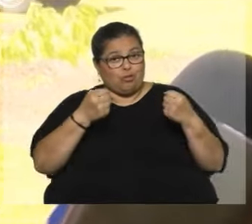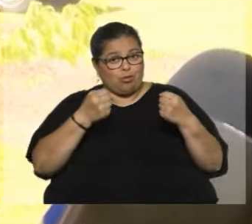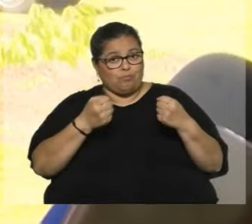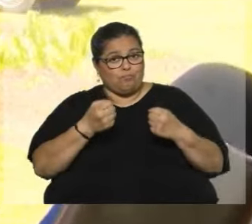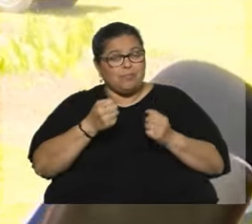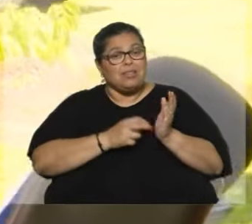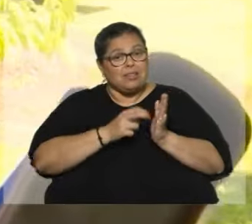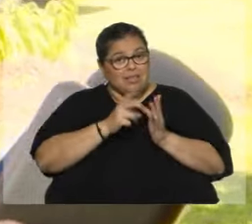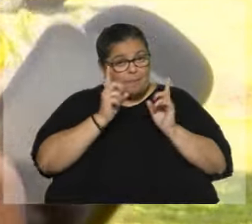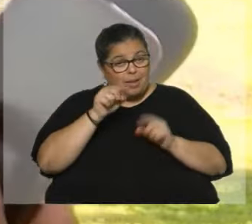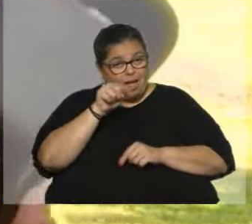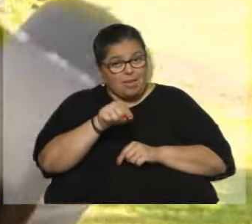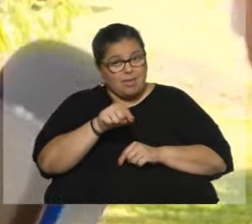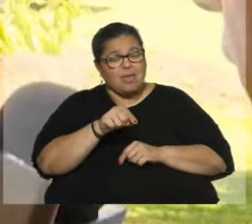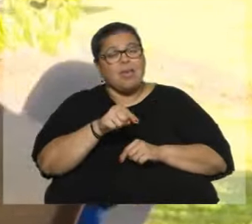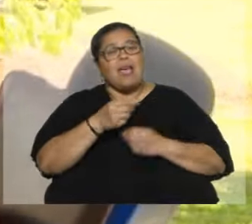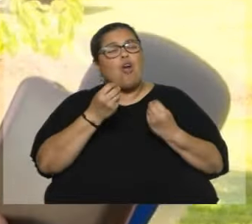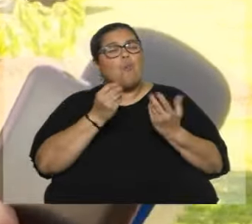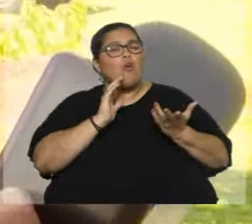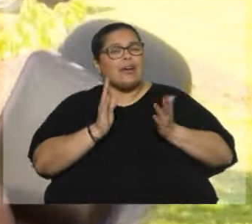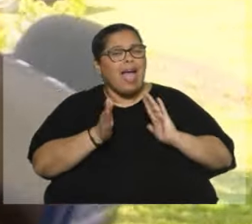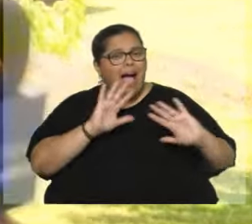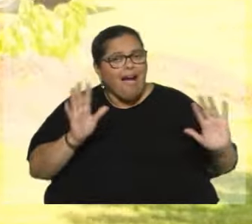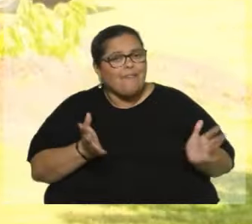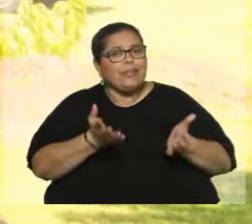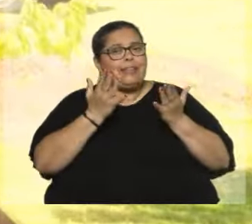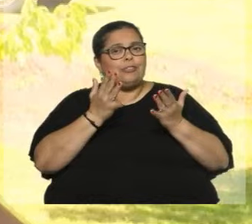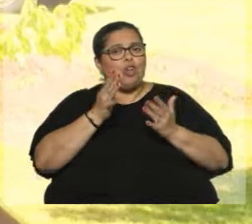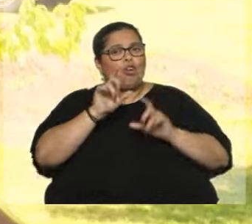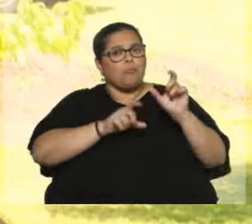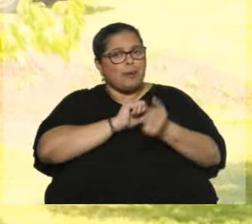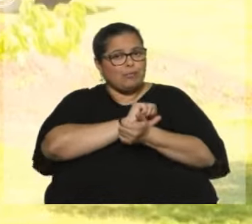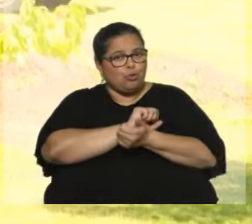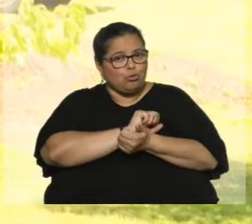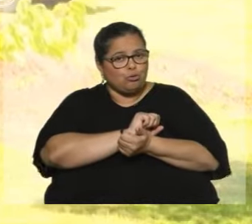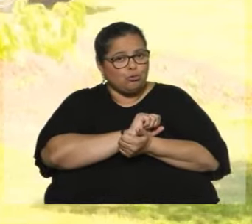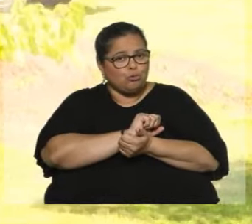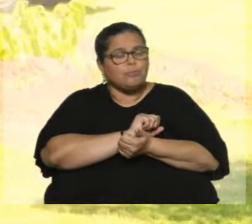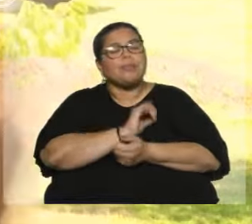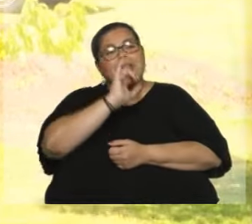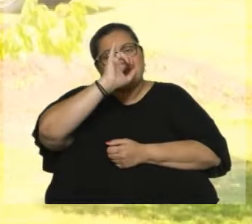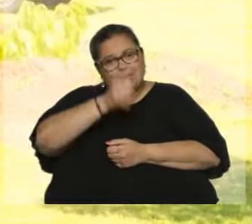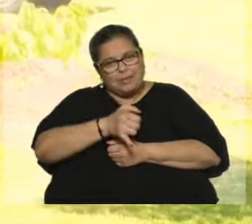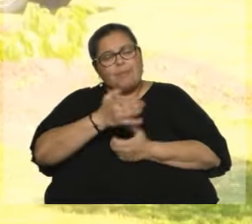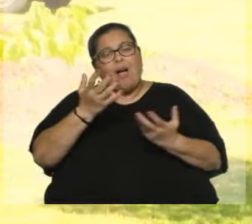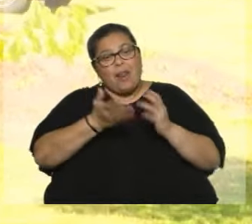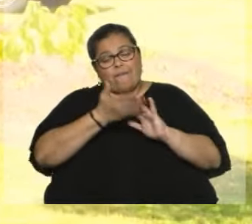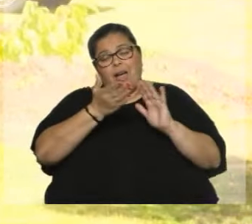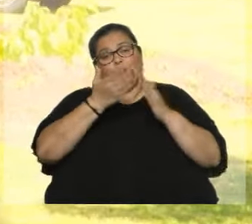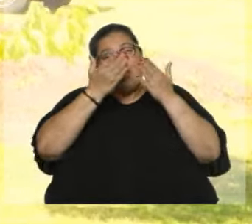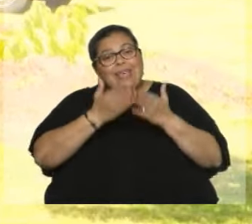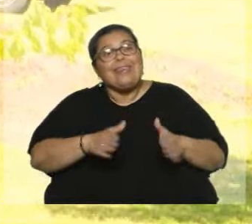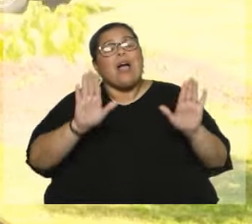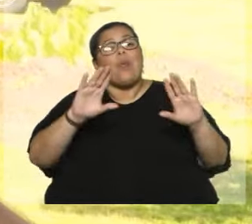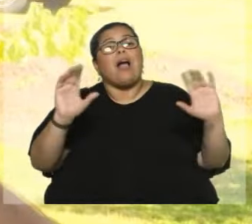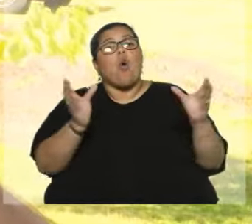énfasis es que se rehabiliten justamente los internos. Así es, estamos próximos ahora a inaugurar una